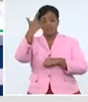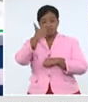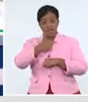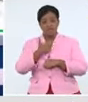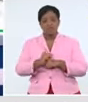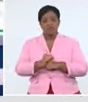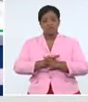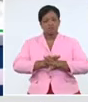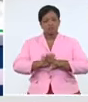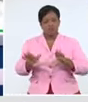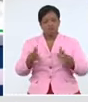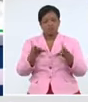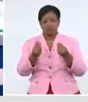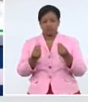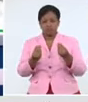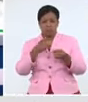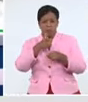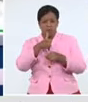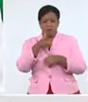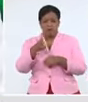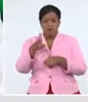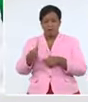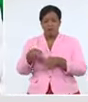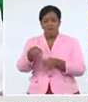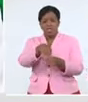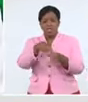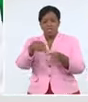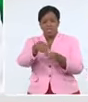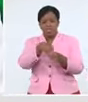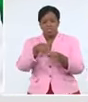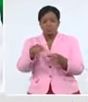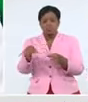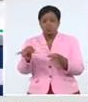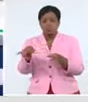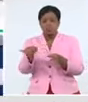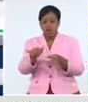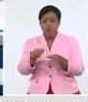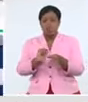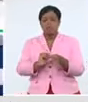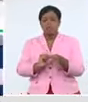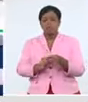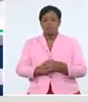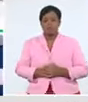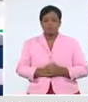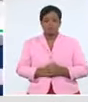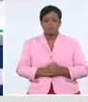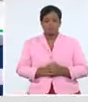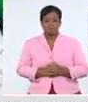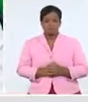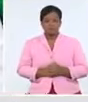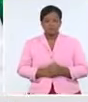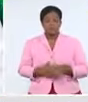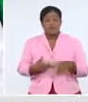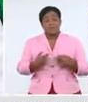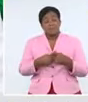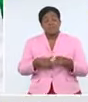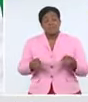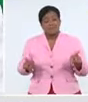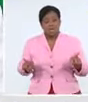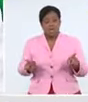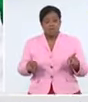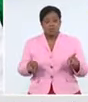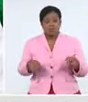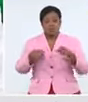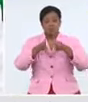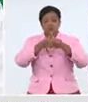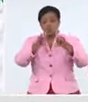hay la Juventud, que fue el primer territorio que logramos terminar. Pero realmente en el resto de